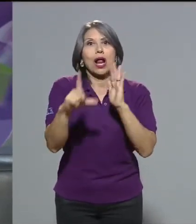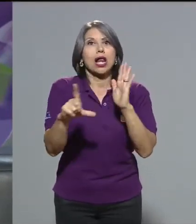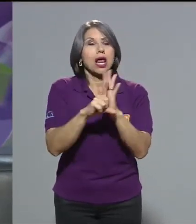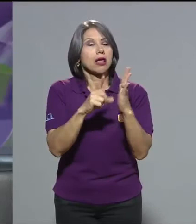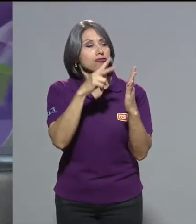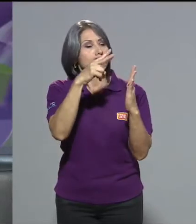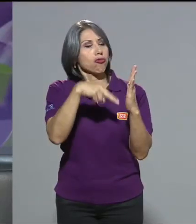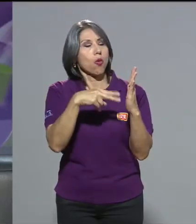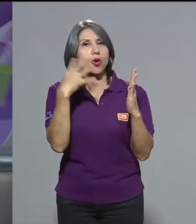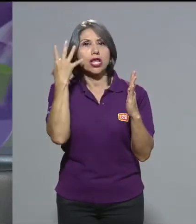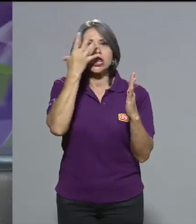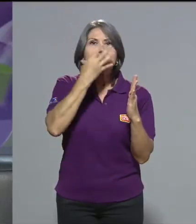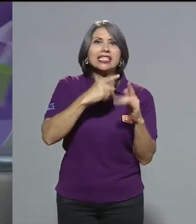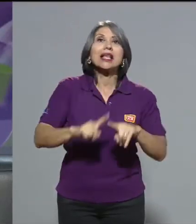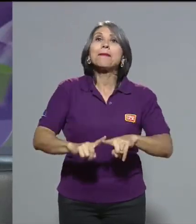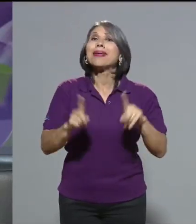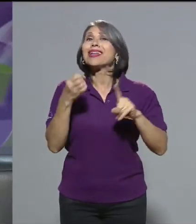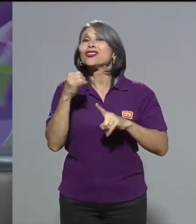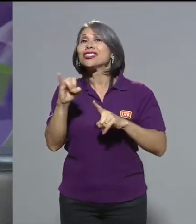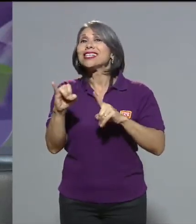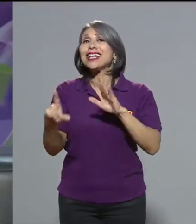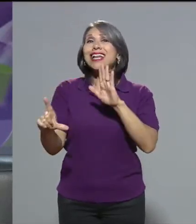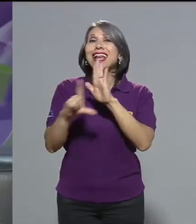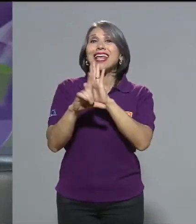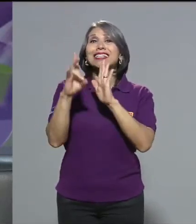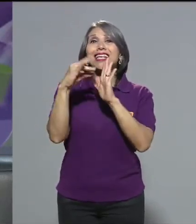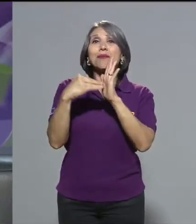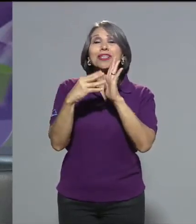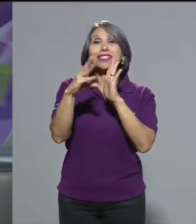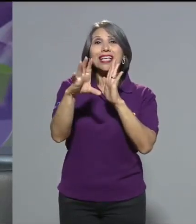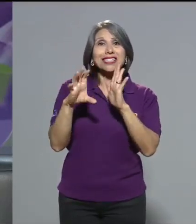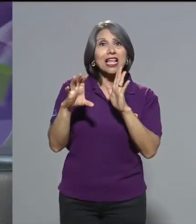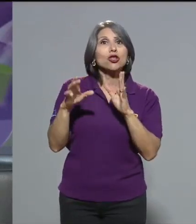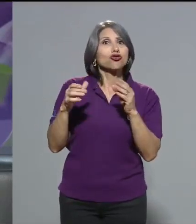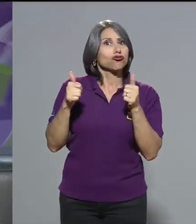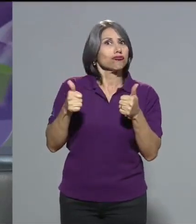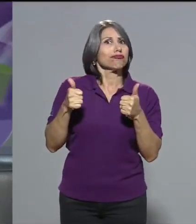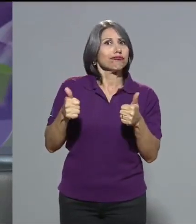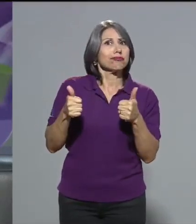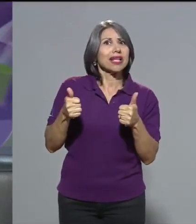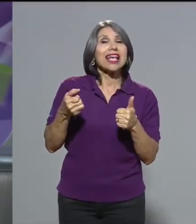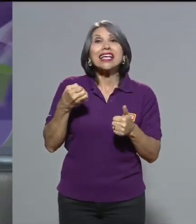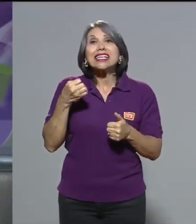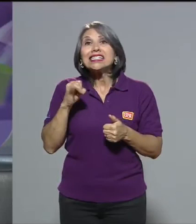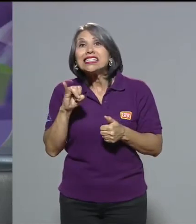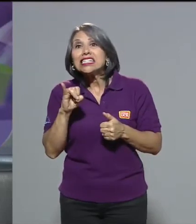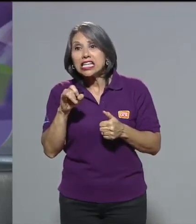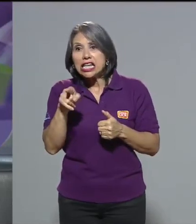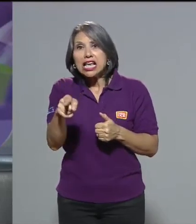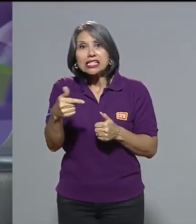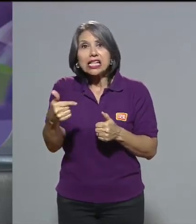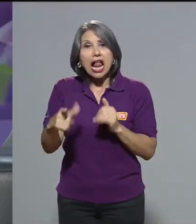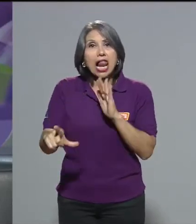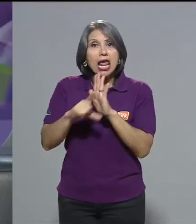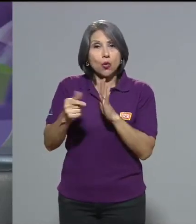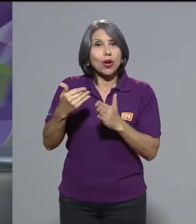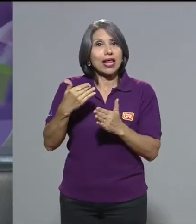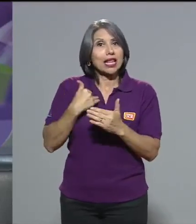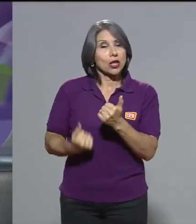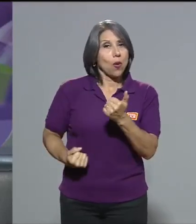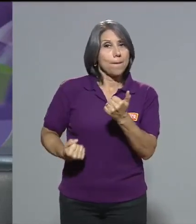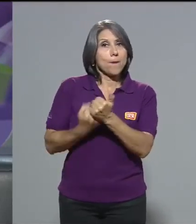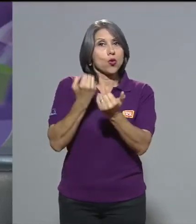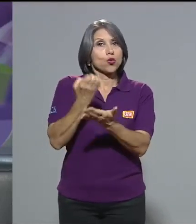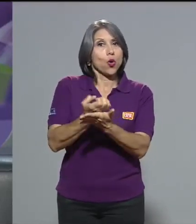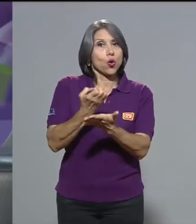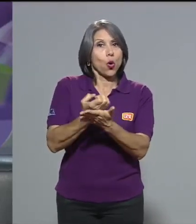si la 7.600 se diera, si hubiera tenido el apoyo económico, el respaldo económico, ¿verdad? Y si esta